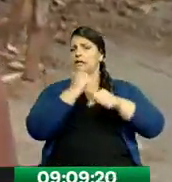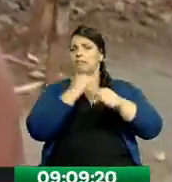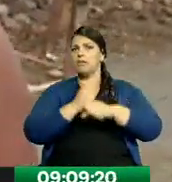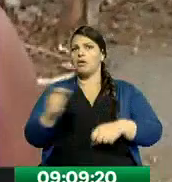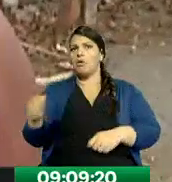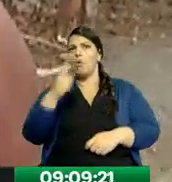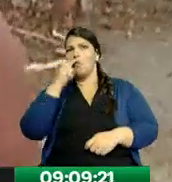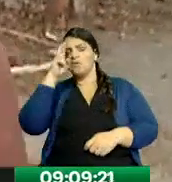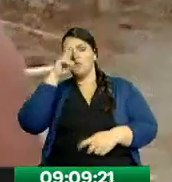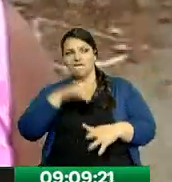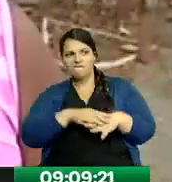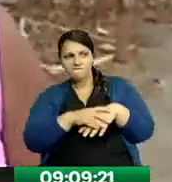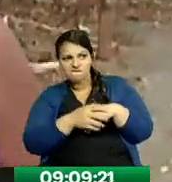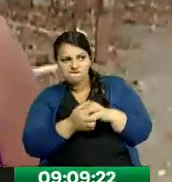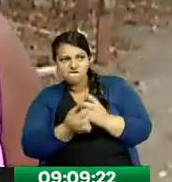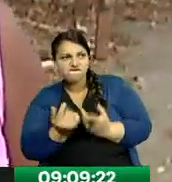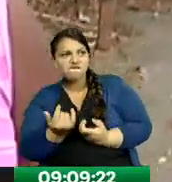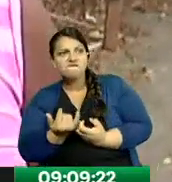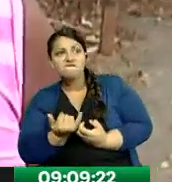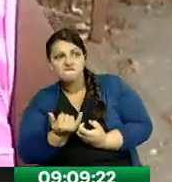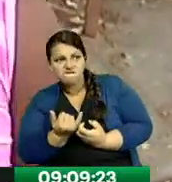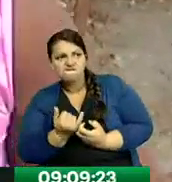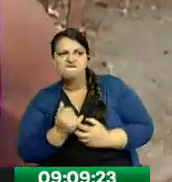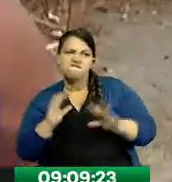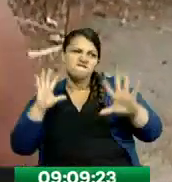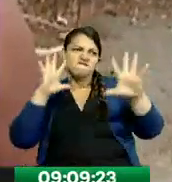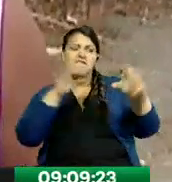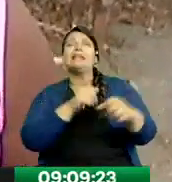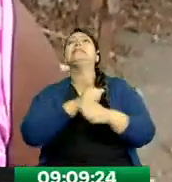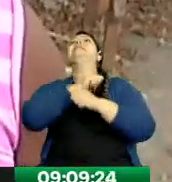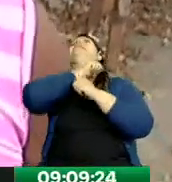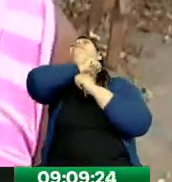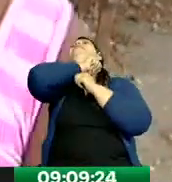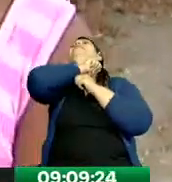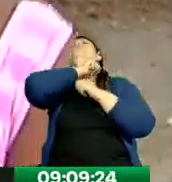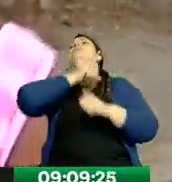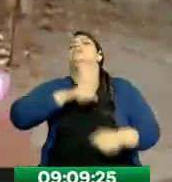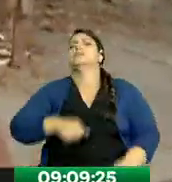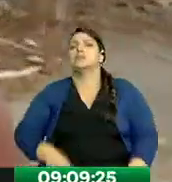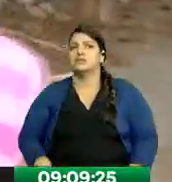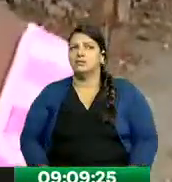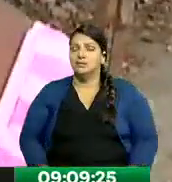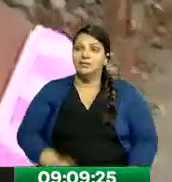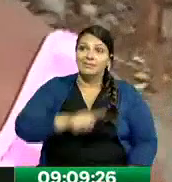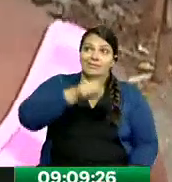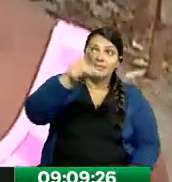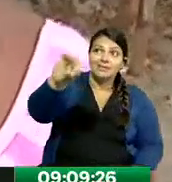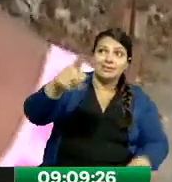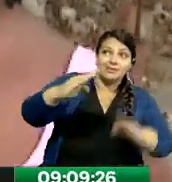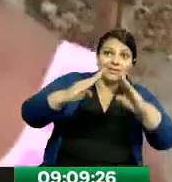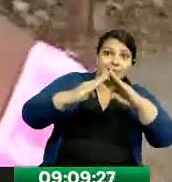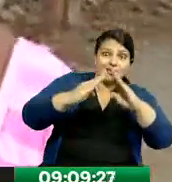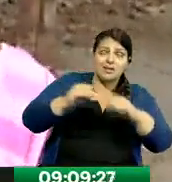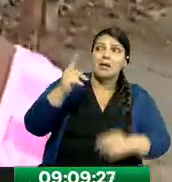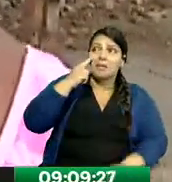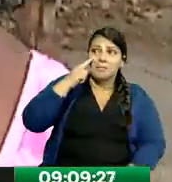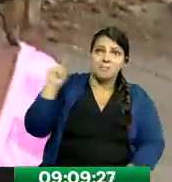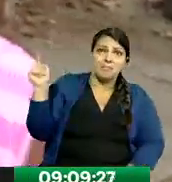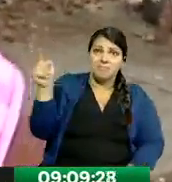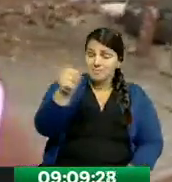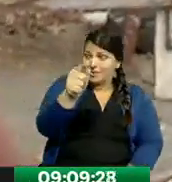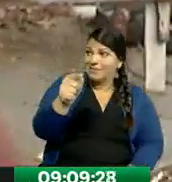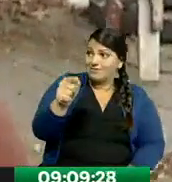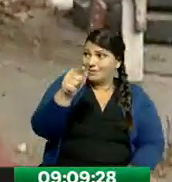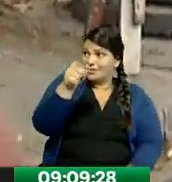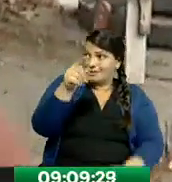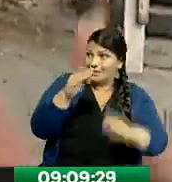esquina. ¿Y son gente de por aquí mismo? No son gente de por aquí mismo. Y esa casa que está ahí, quisiera que vengan y la saquen, una